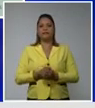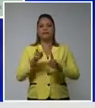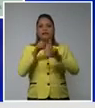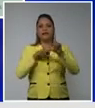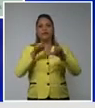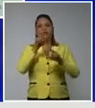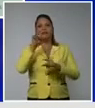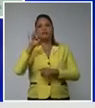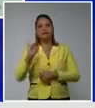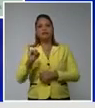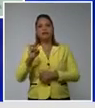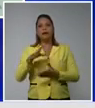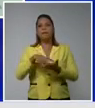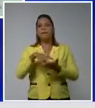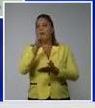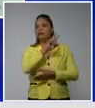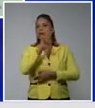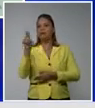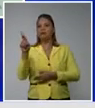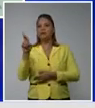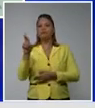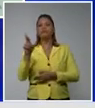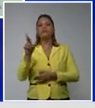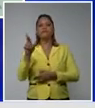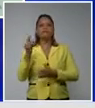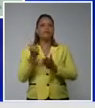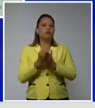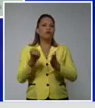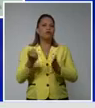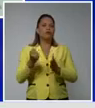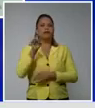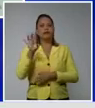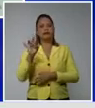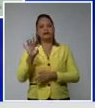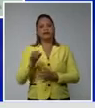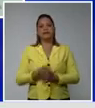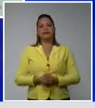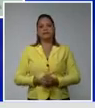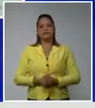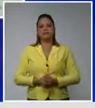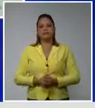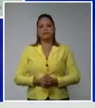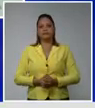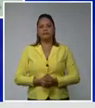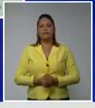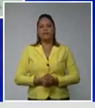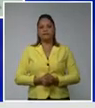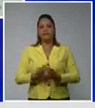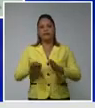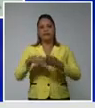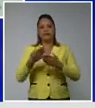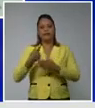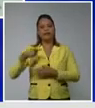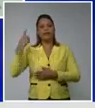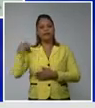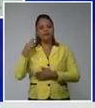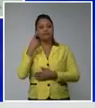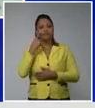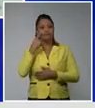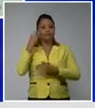Y Plaza de la Revolución diagnostica 15 casos autóctonos en el día de ayer. Como ustedes